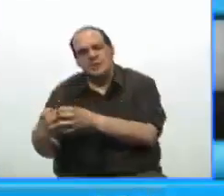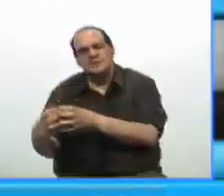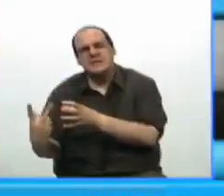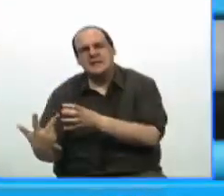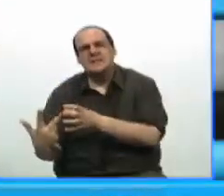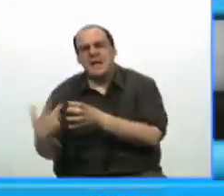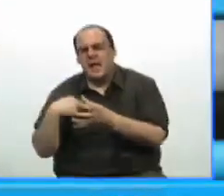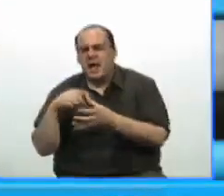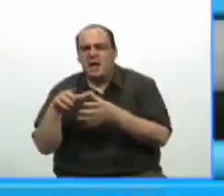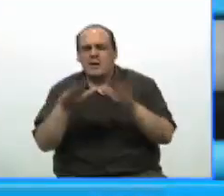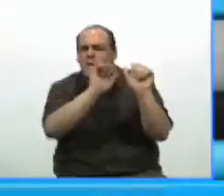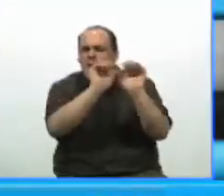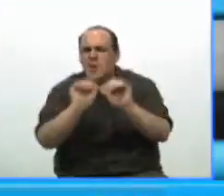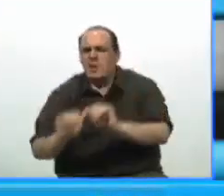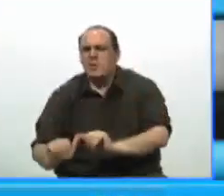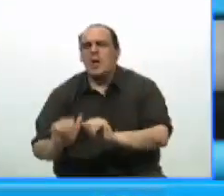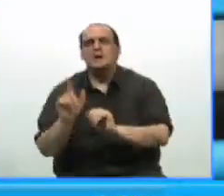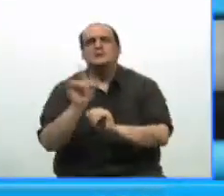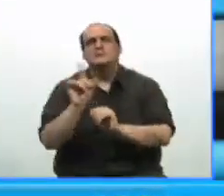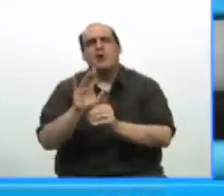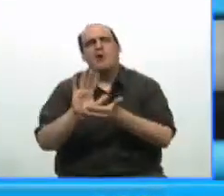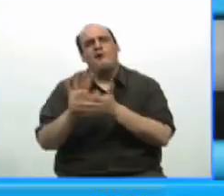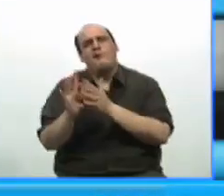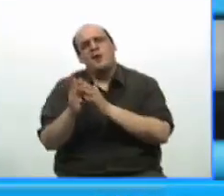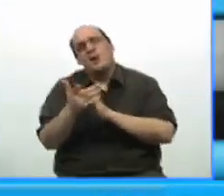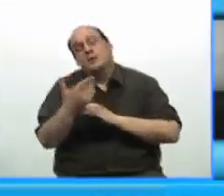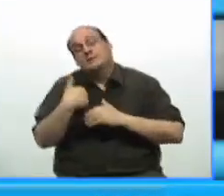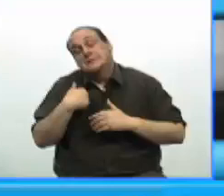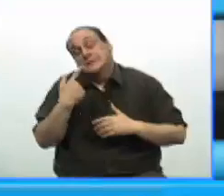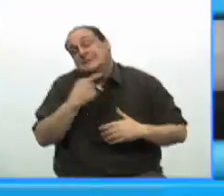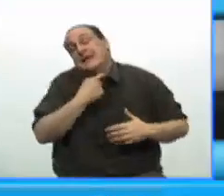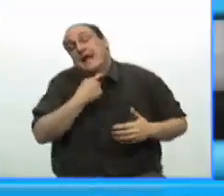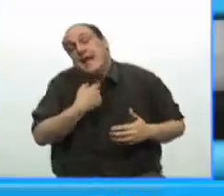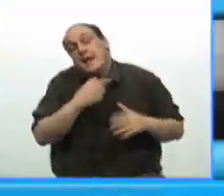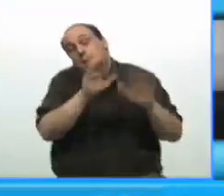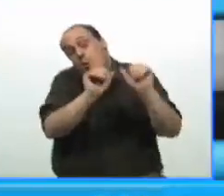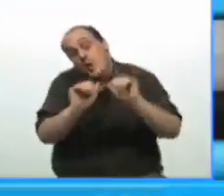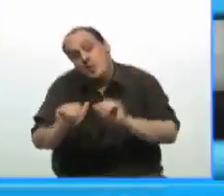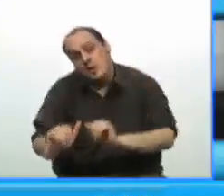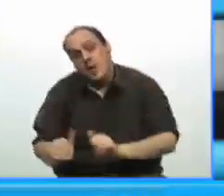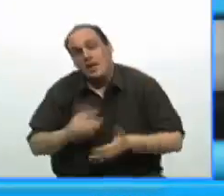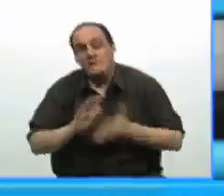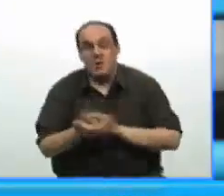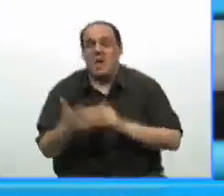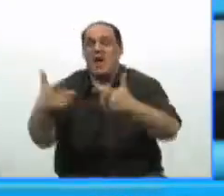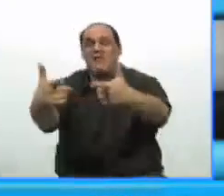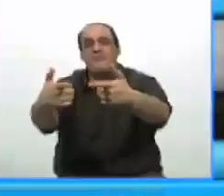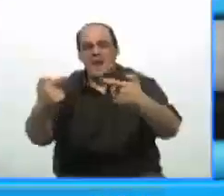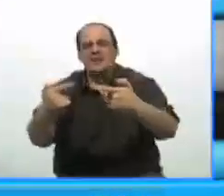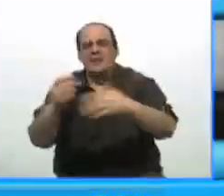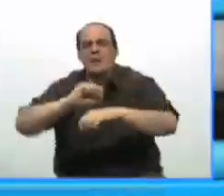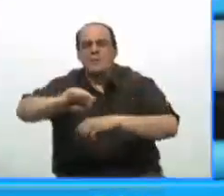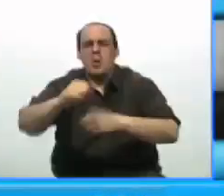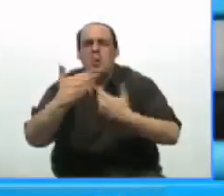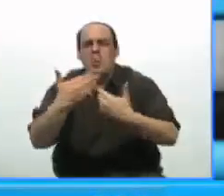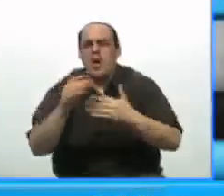abajo, que tengan posibilidad de los volantes de poder generar juego, que los delanteros nuestros sean delanteros que abran la cancha, que puedan